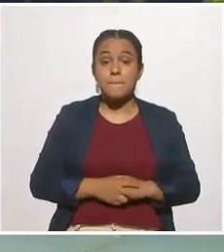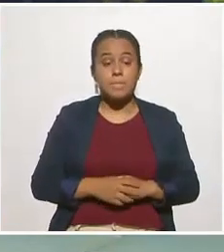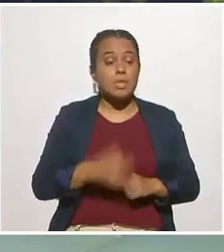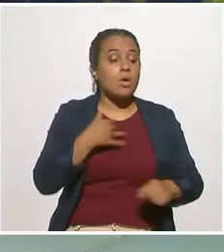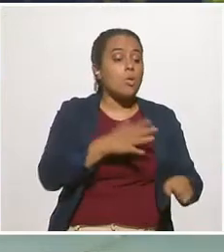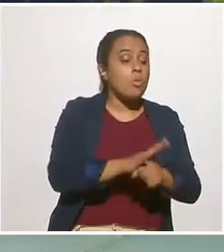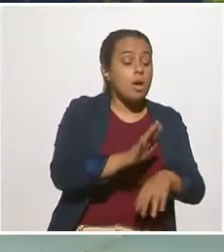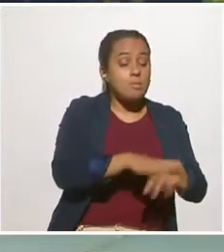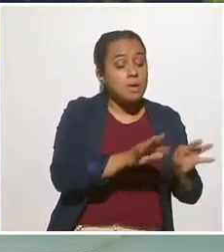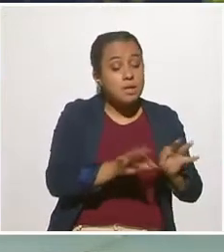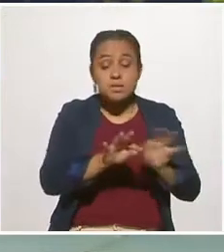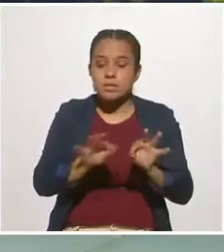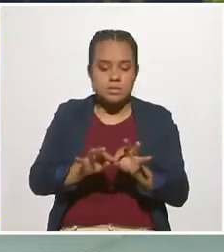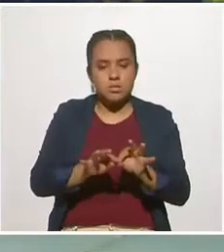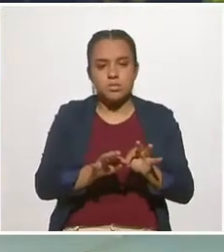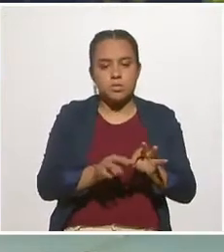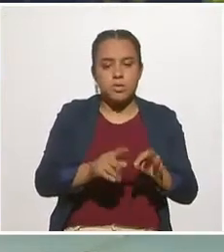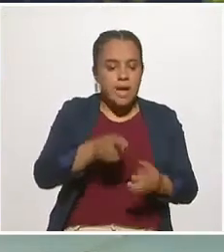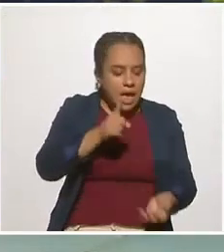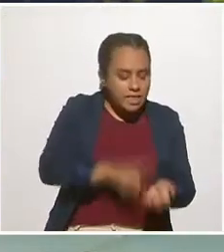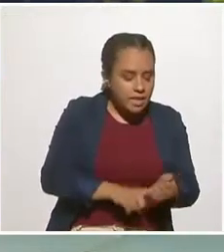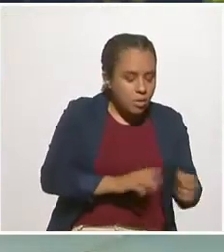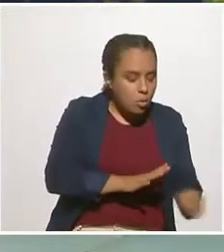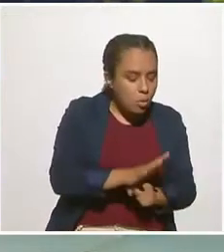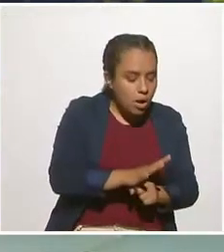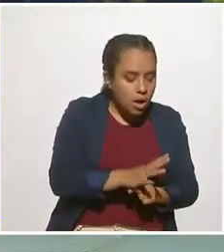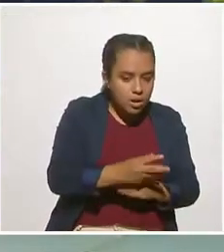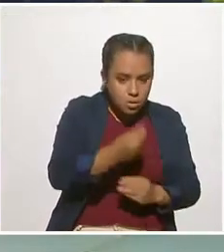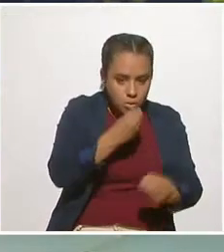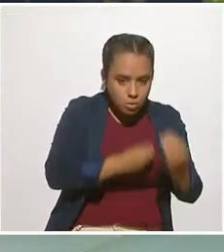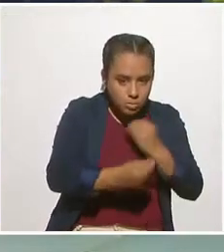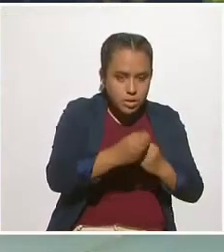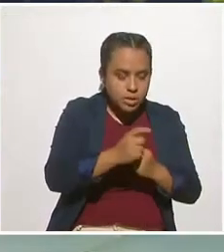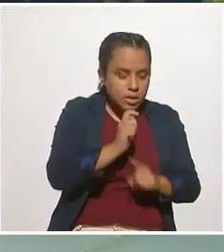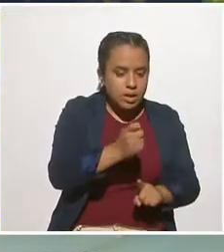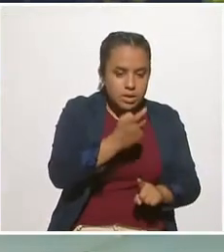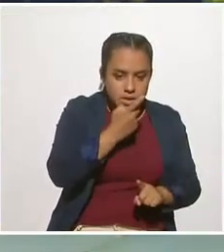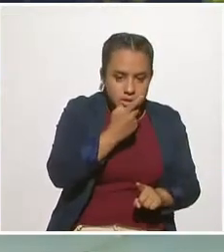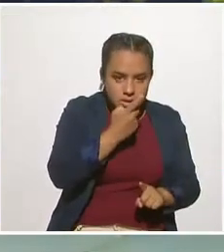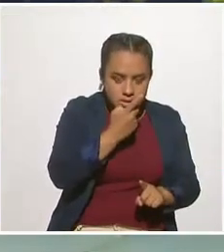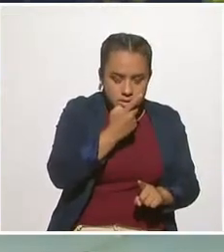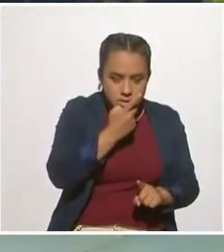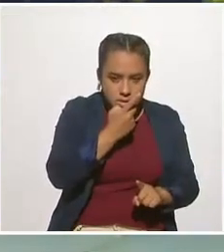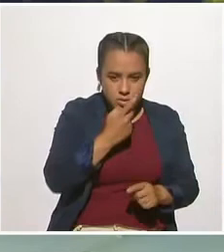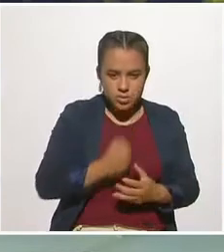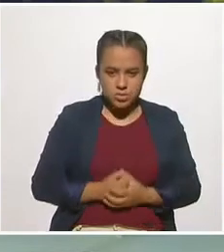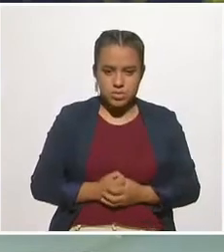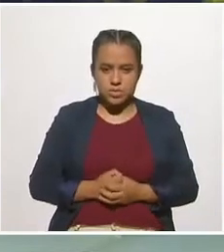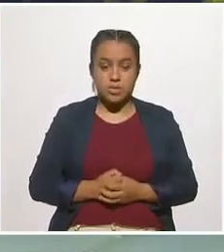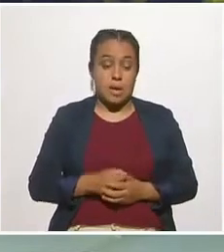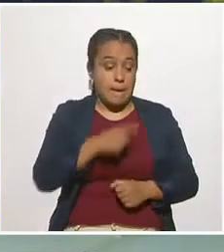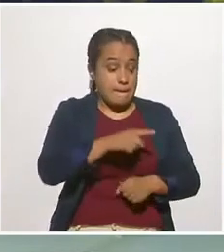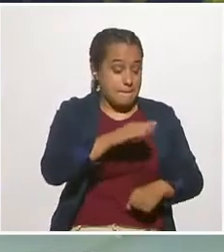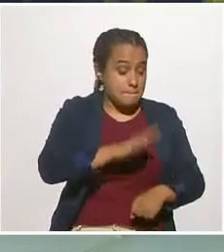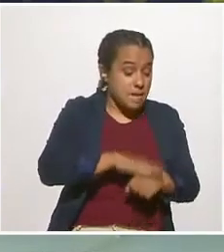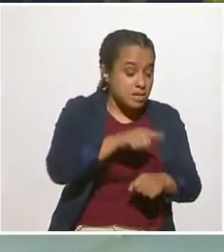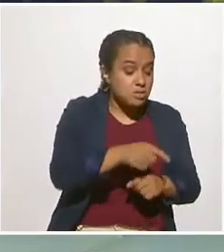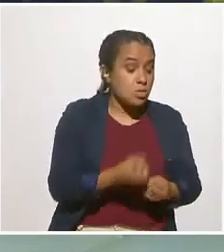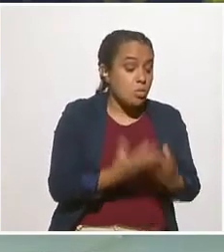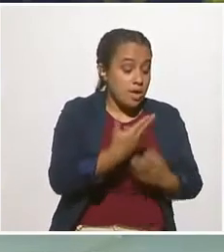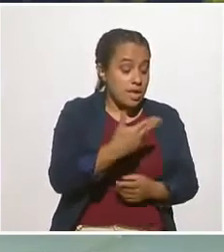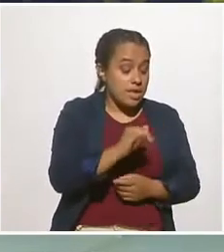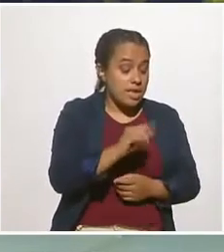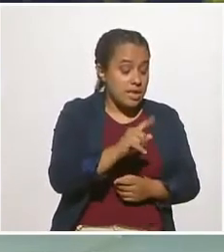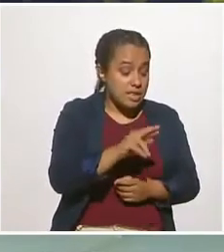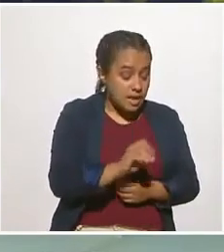el contenido de ese tiempo de comida. Que no supere la cantidad de hidratos de carbono o carbohidratos,